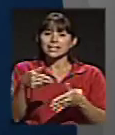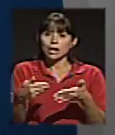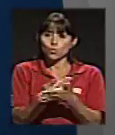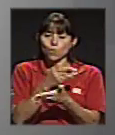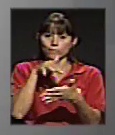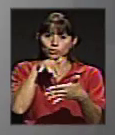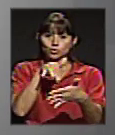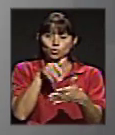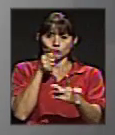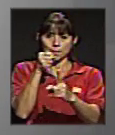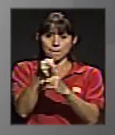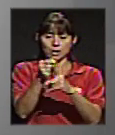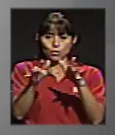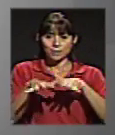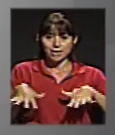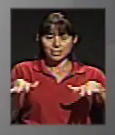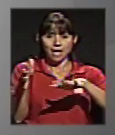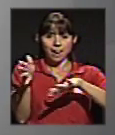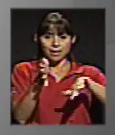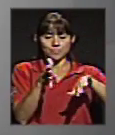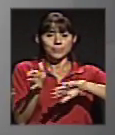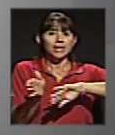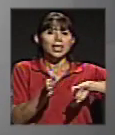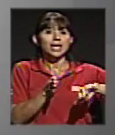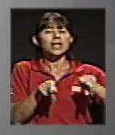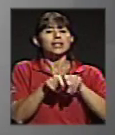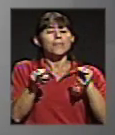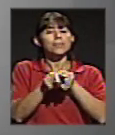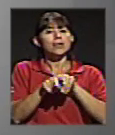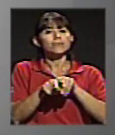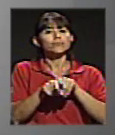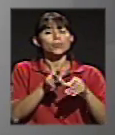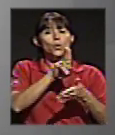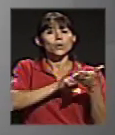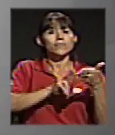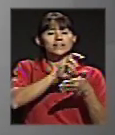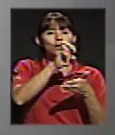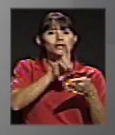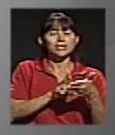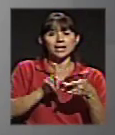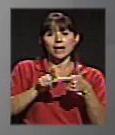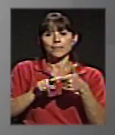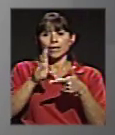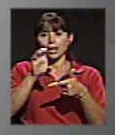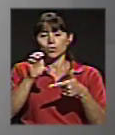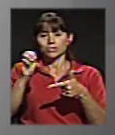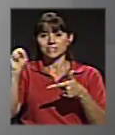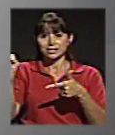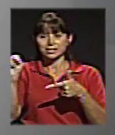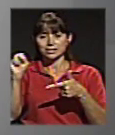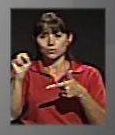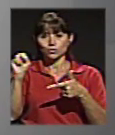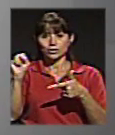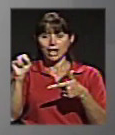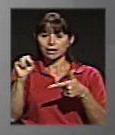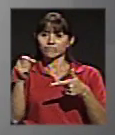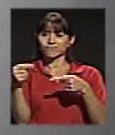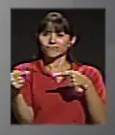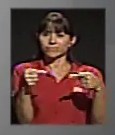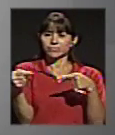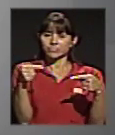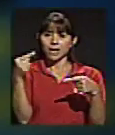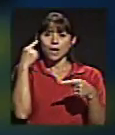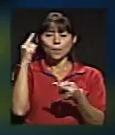ambiental y le informamos de la pugna legal entre la Universidad de Costa Rica y la Caja Costarricense del Seguro Social por